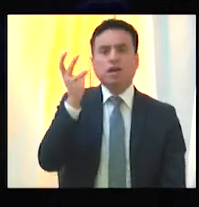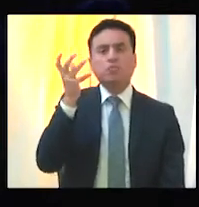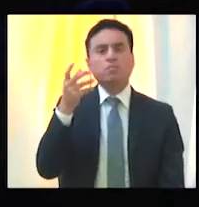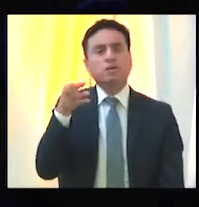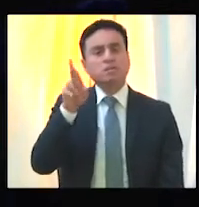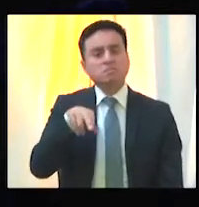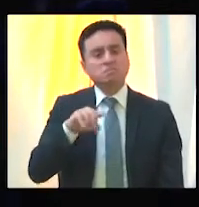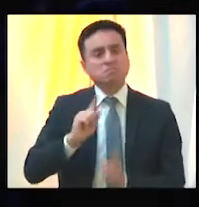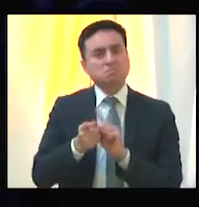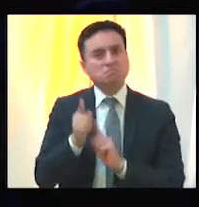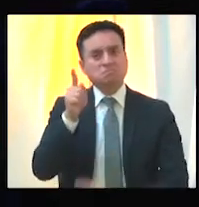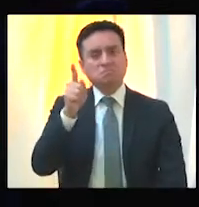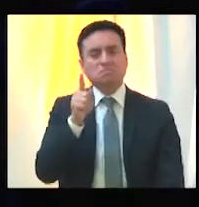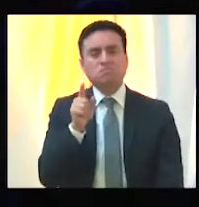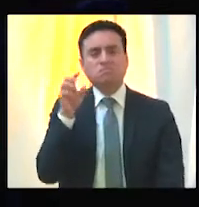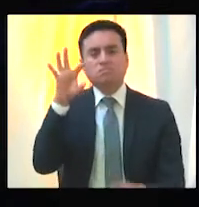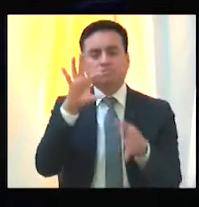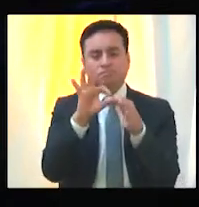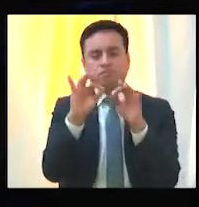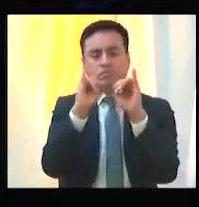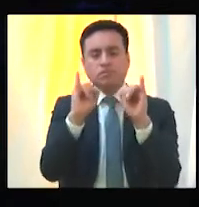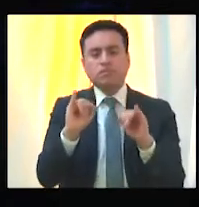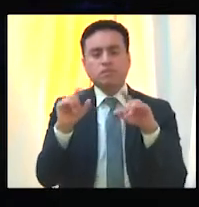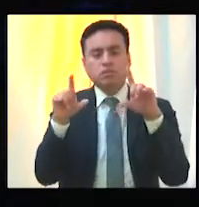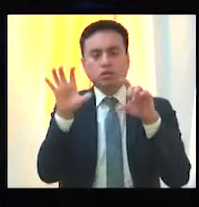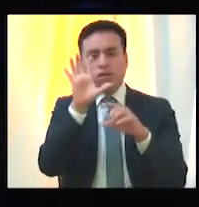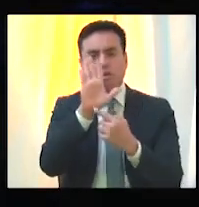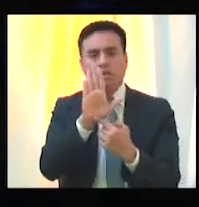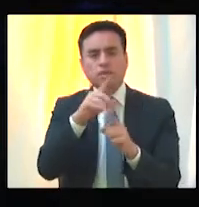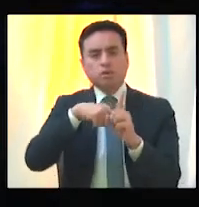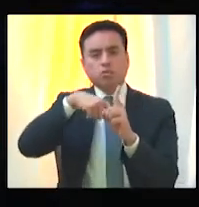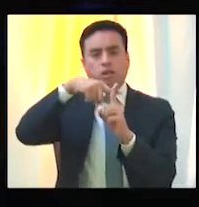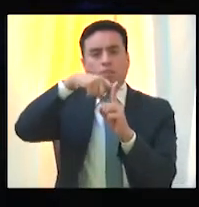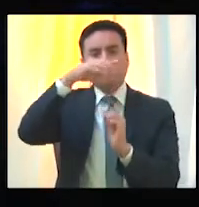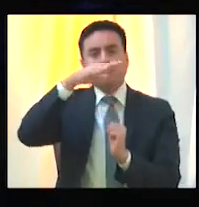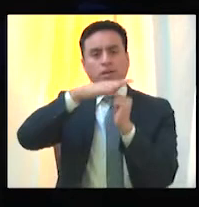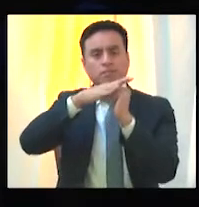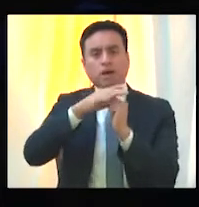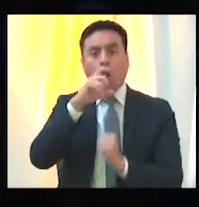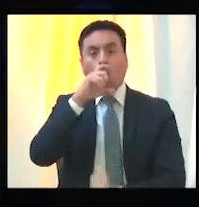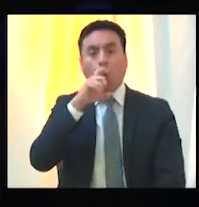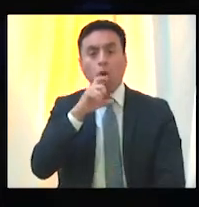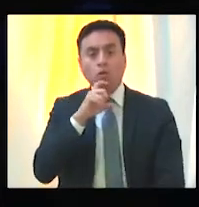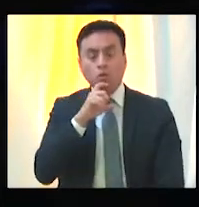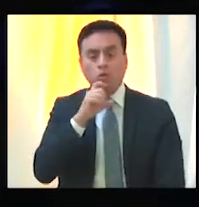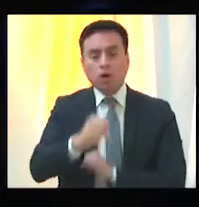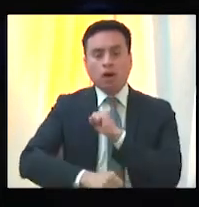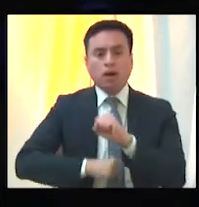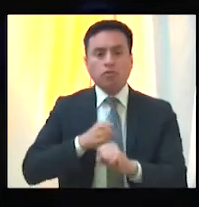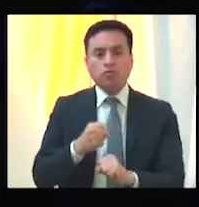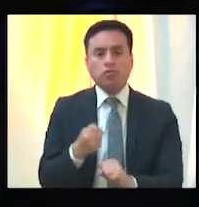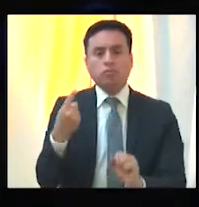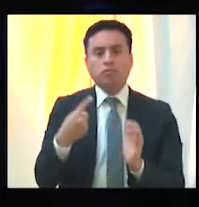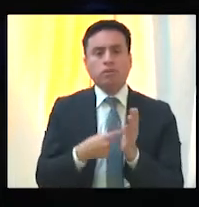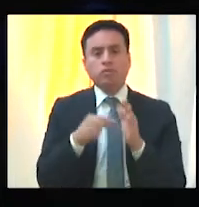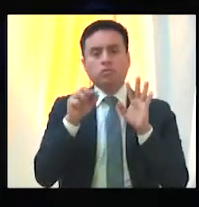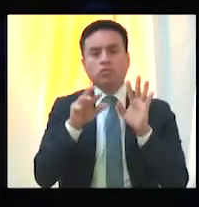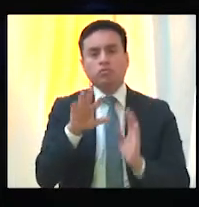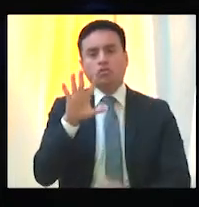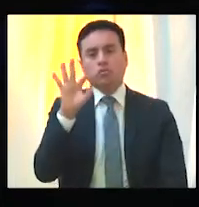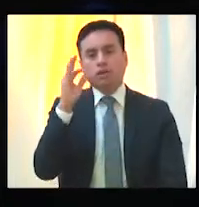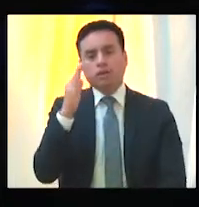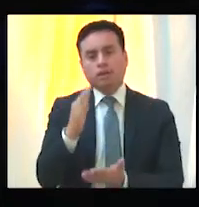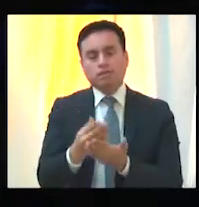climático. Y eso se encapsula bien en esta figura que muestra las temperaturas máximas en la ciudad de Curicó desde el año 1950